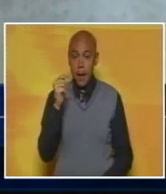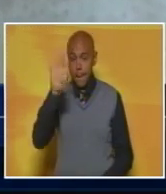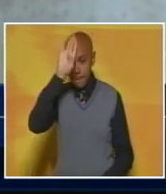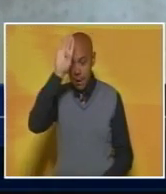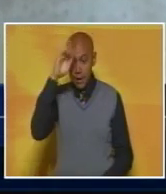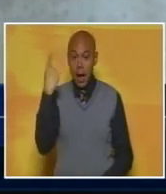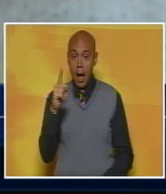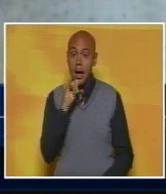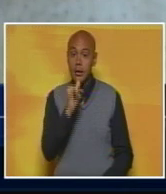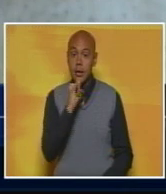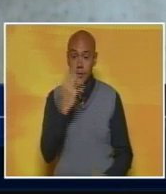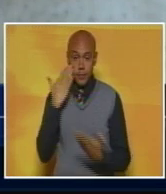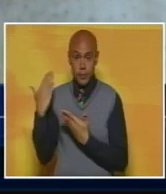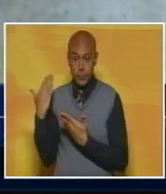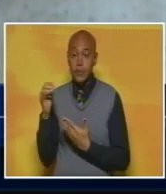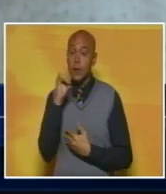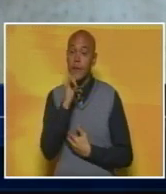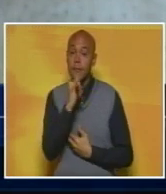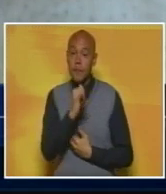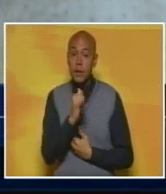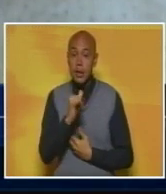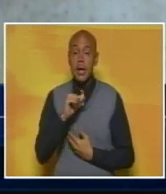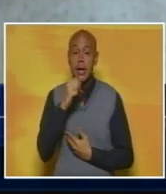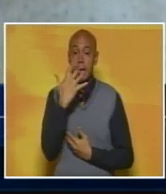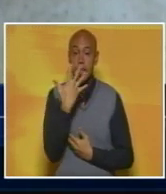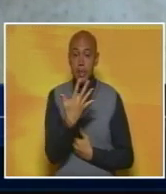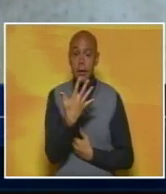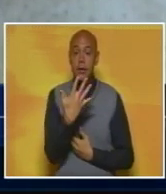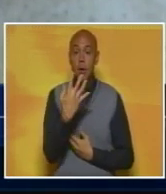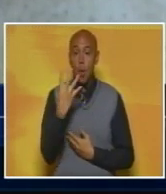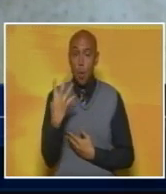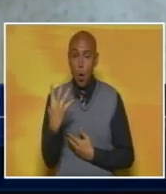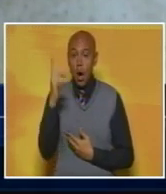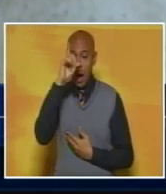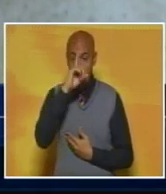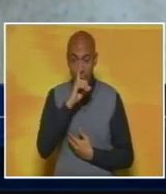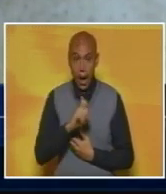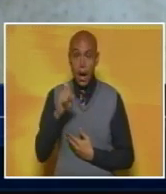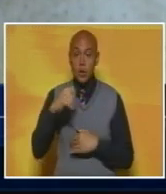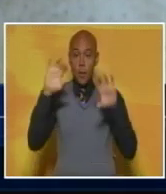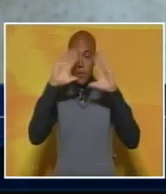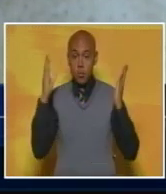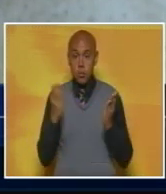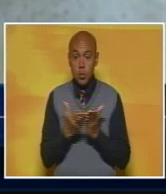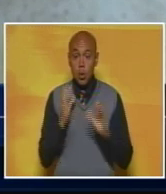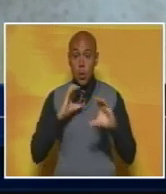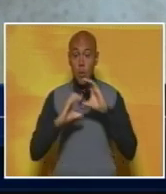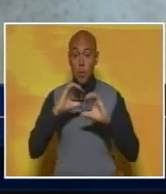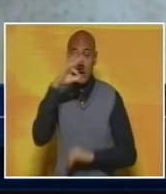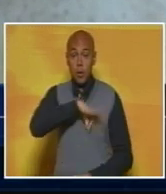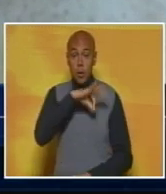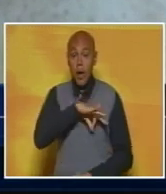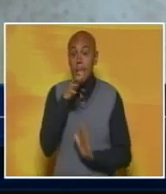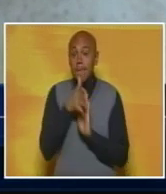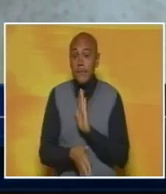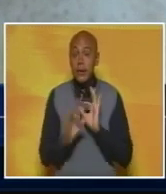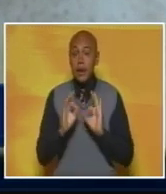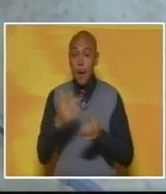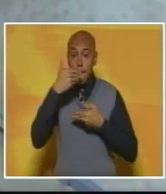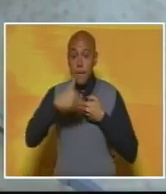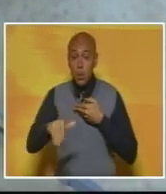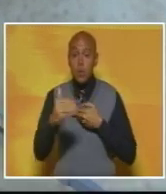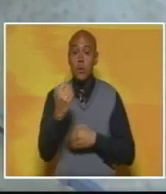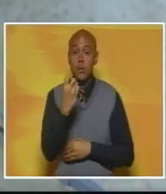de un comunicado con relación a la 54ª Jornada Mundial de las Comunicaciones Sociales que se realizará el